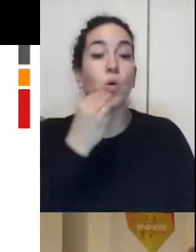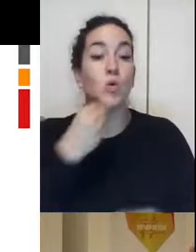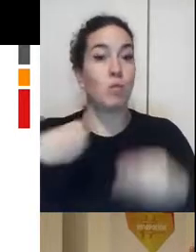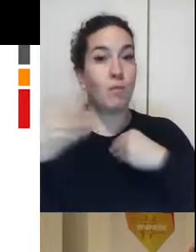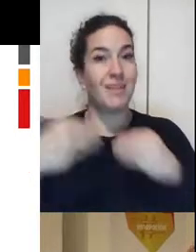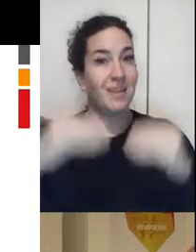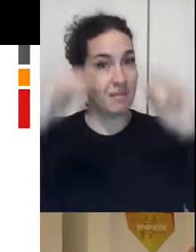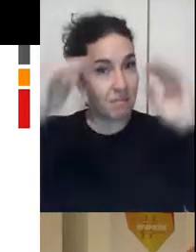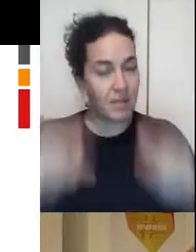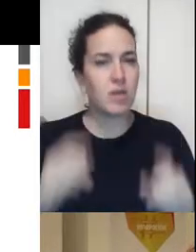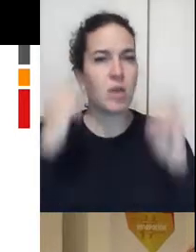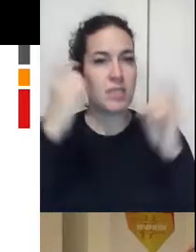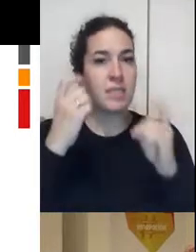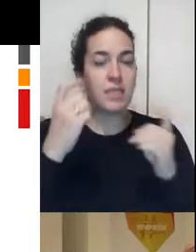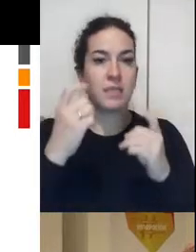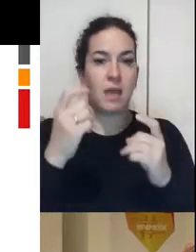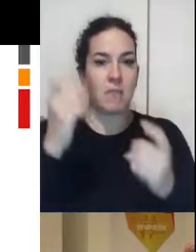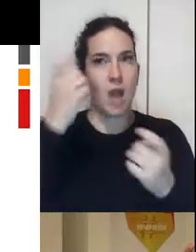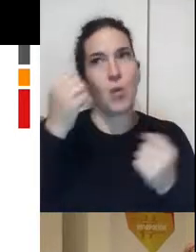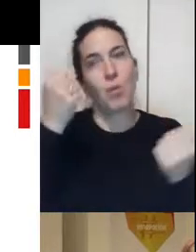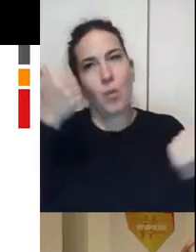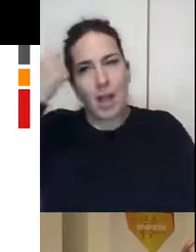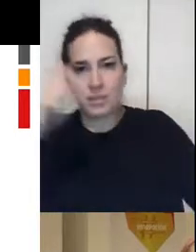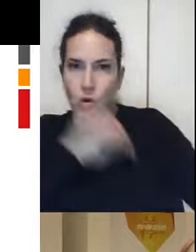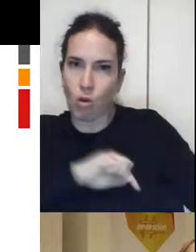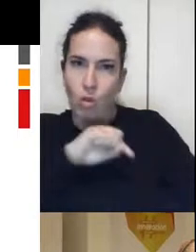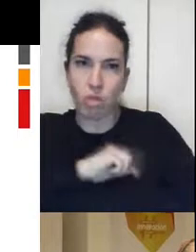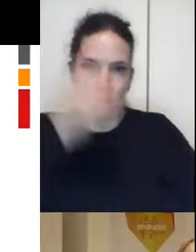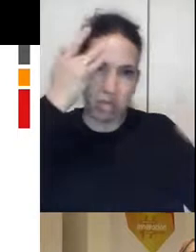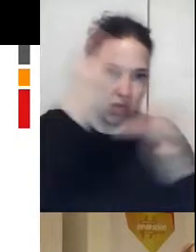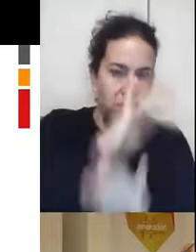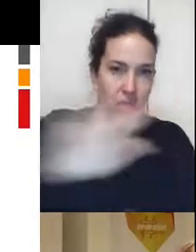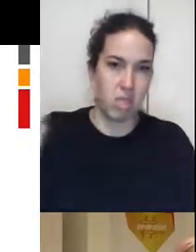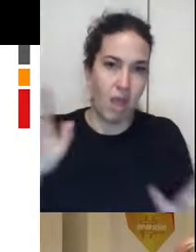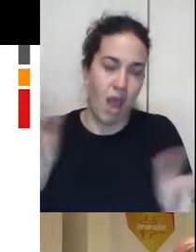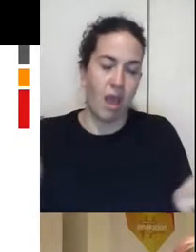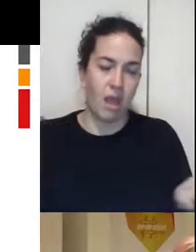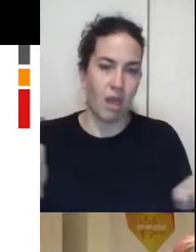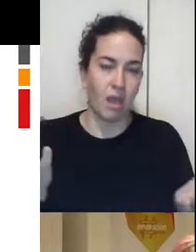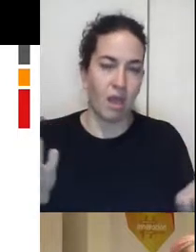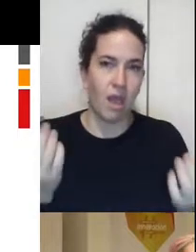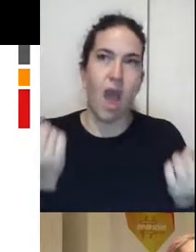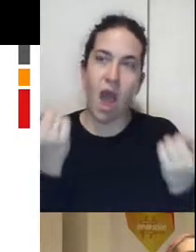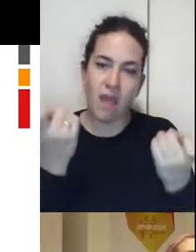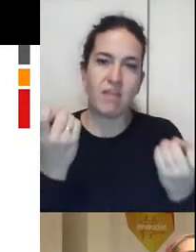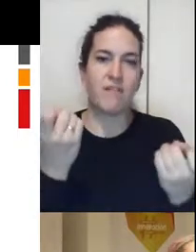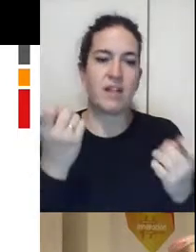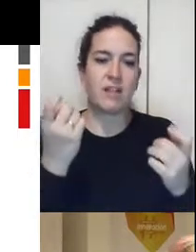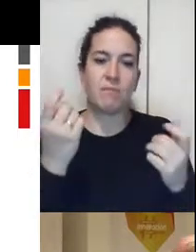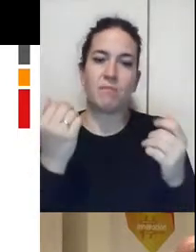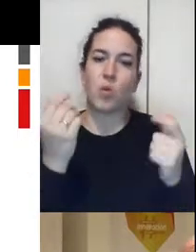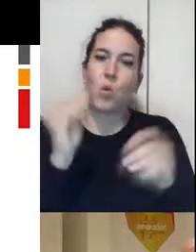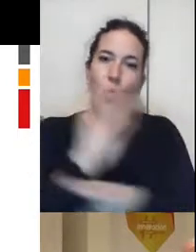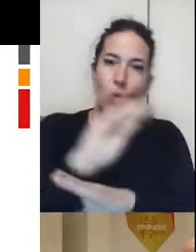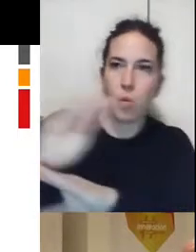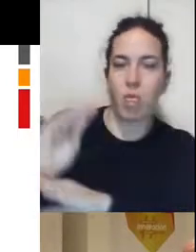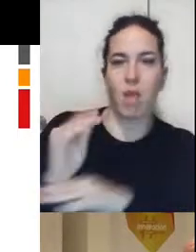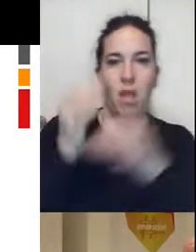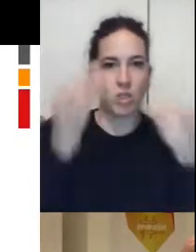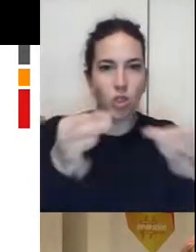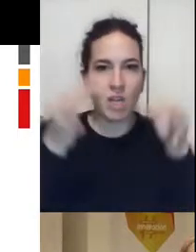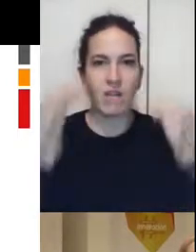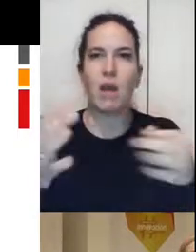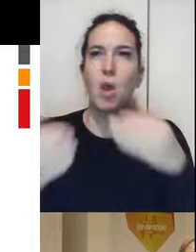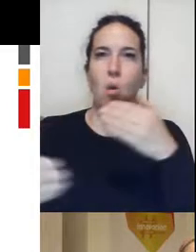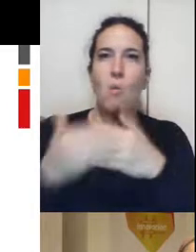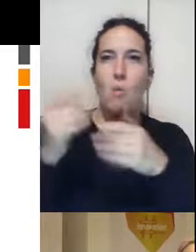y tratar de que estos alumnos fuesen un poquito más conscientes de la reducida sostenibilidad que tiene la moda hoy en